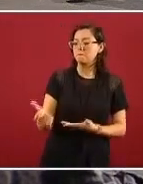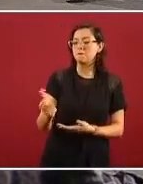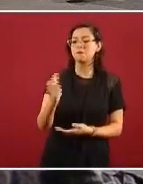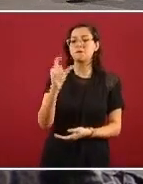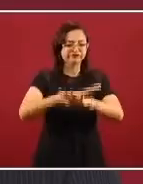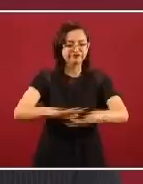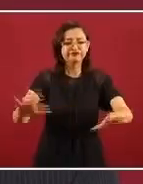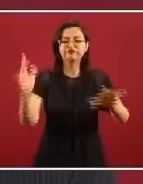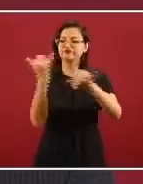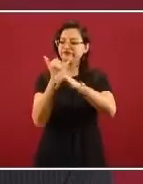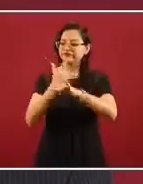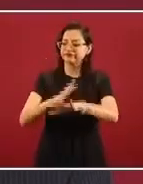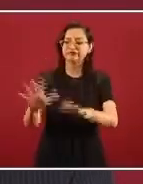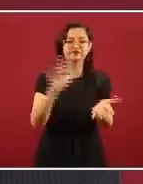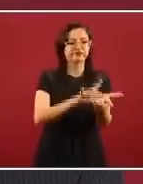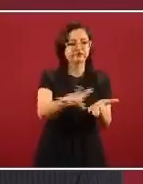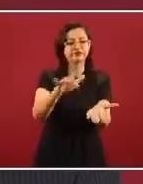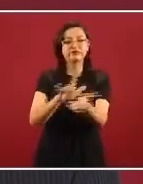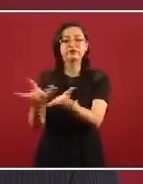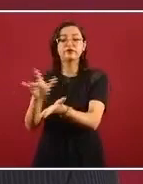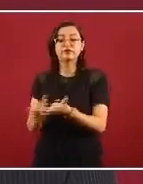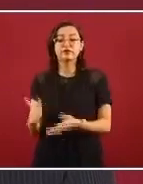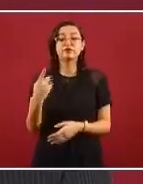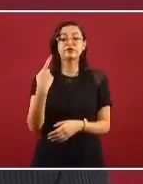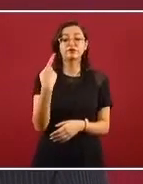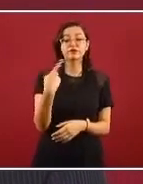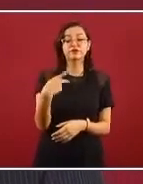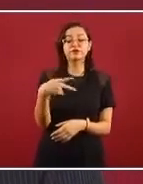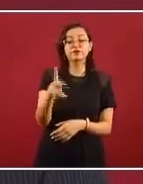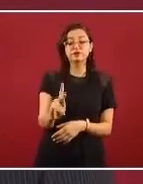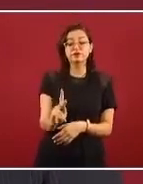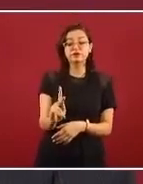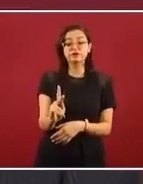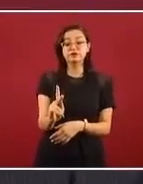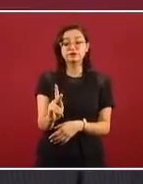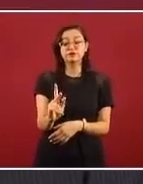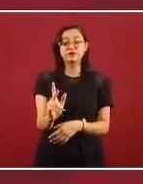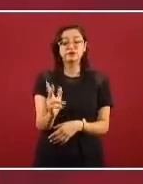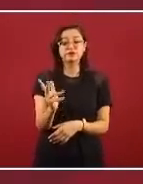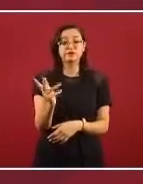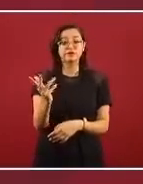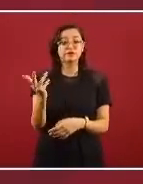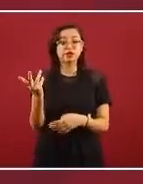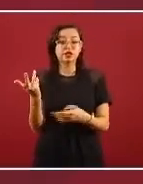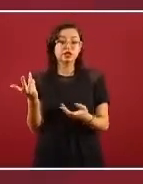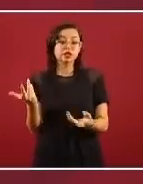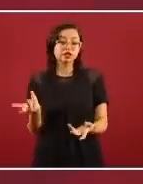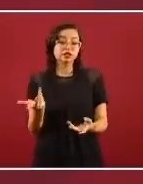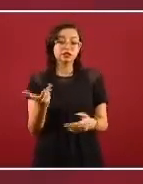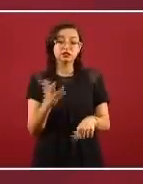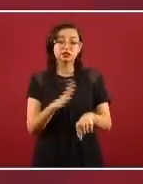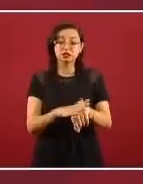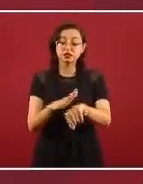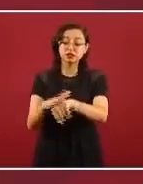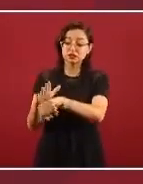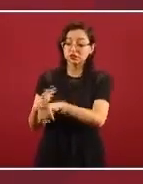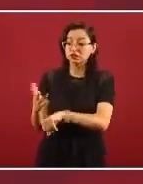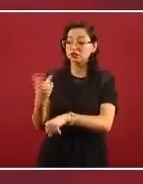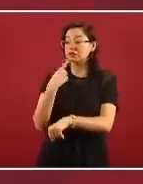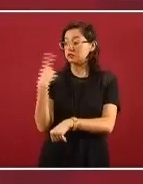mes pero el llamado no es el litigio